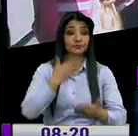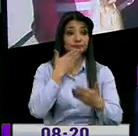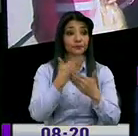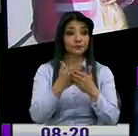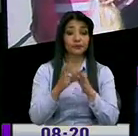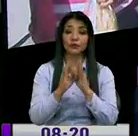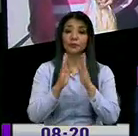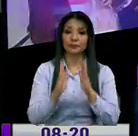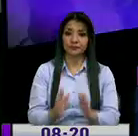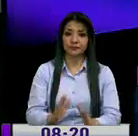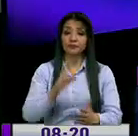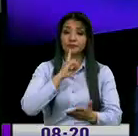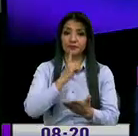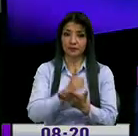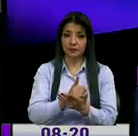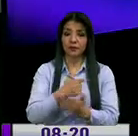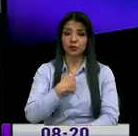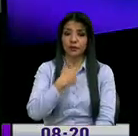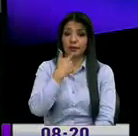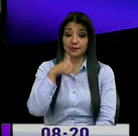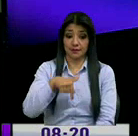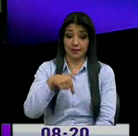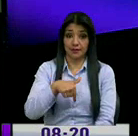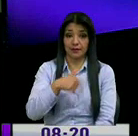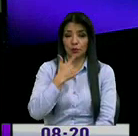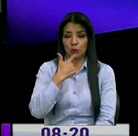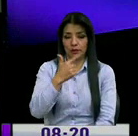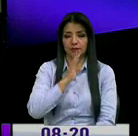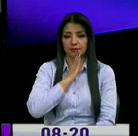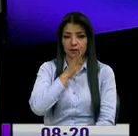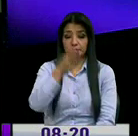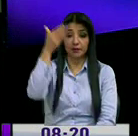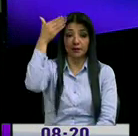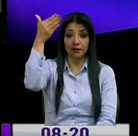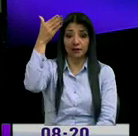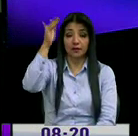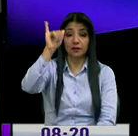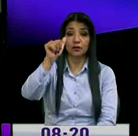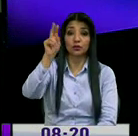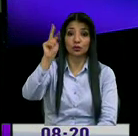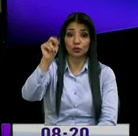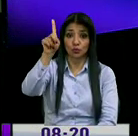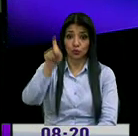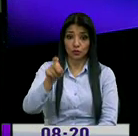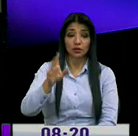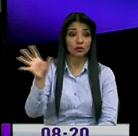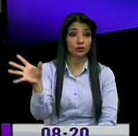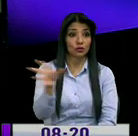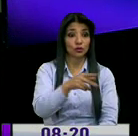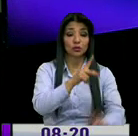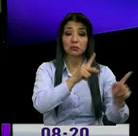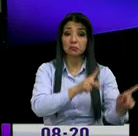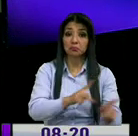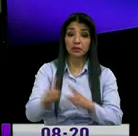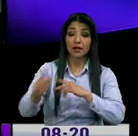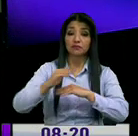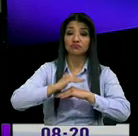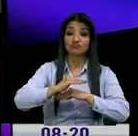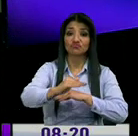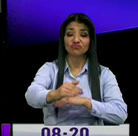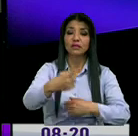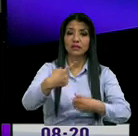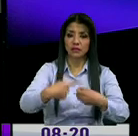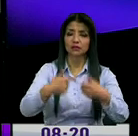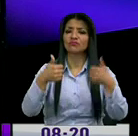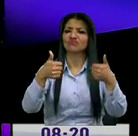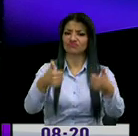verdad es que lo que siempre decimos acá al alcalde Jorge Yunda, y todo el plan que quiere implementar. Repavimentar la